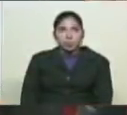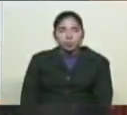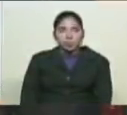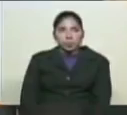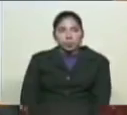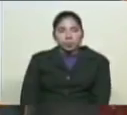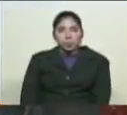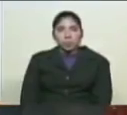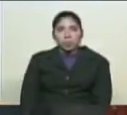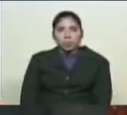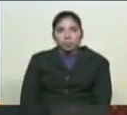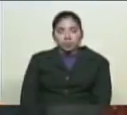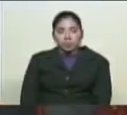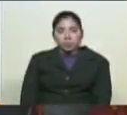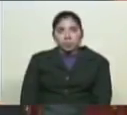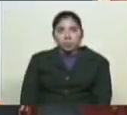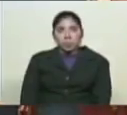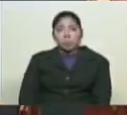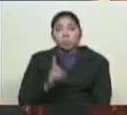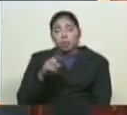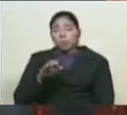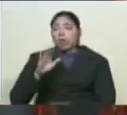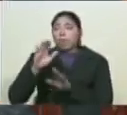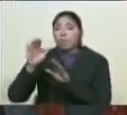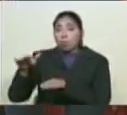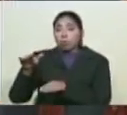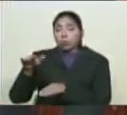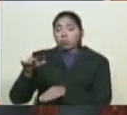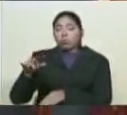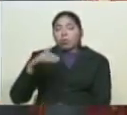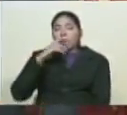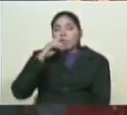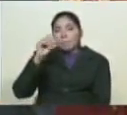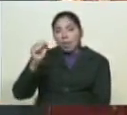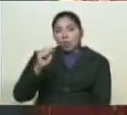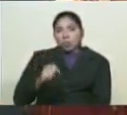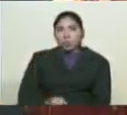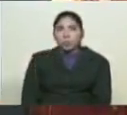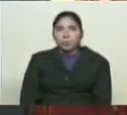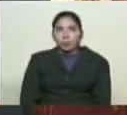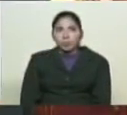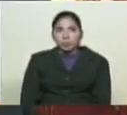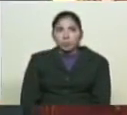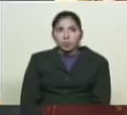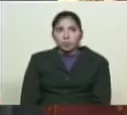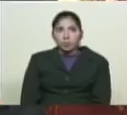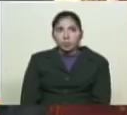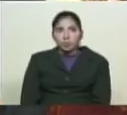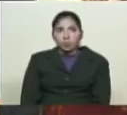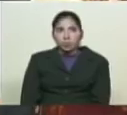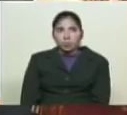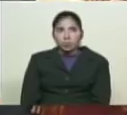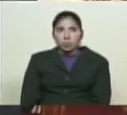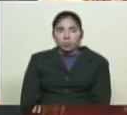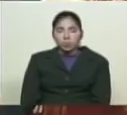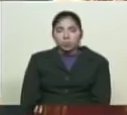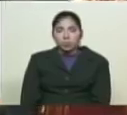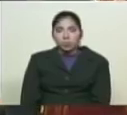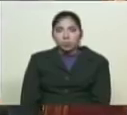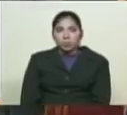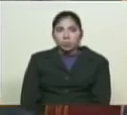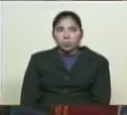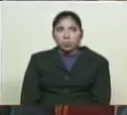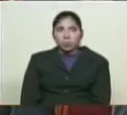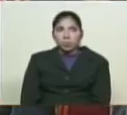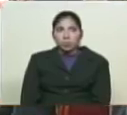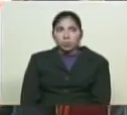presidente obrero Nicolás Maduro Moros. Cabe precisar además que el Partido Comunista Unido de Venezuela,